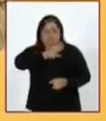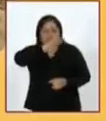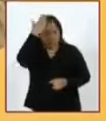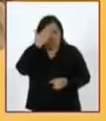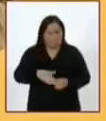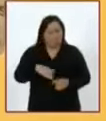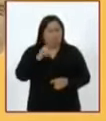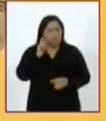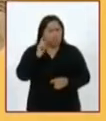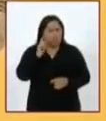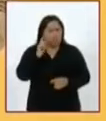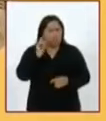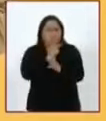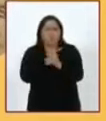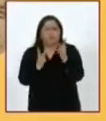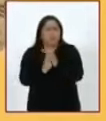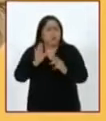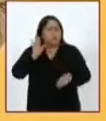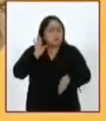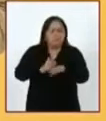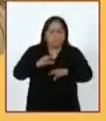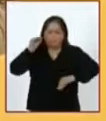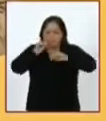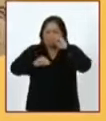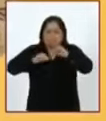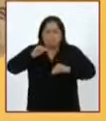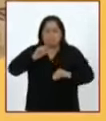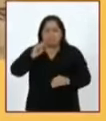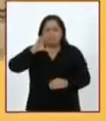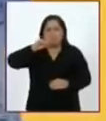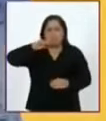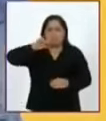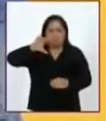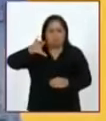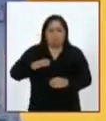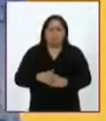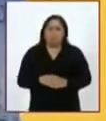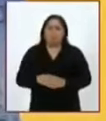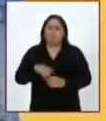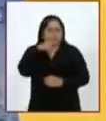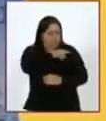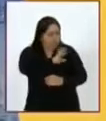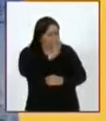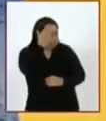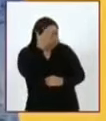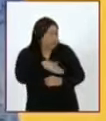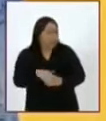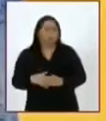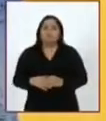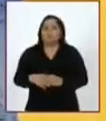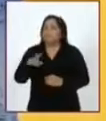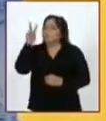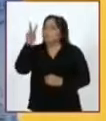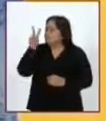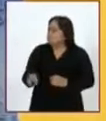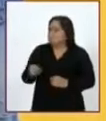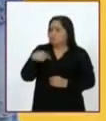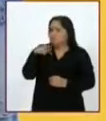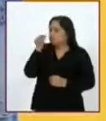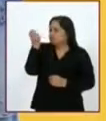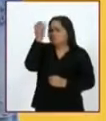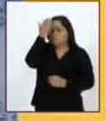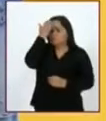es uno de los productos más elaborados dentro del cómic? ¿Y tú lo sabías? Sinceramente lo